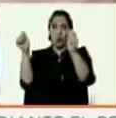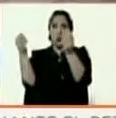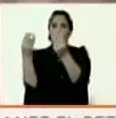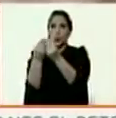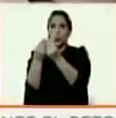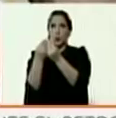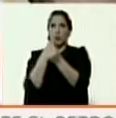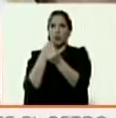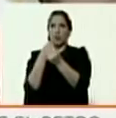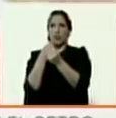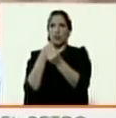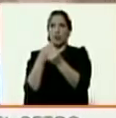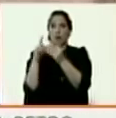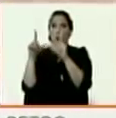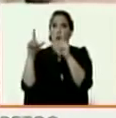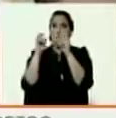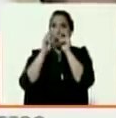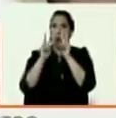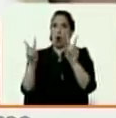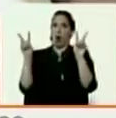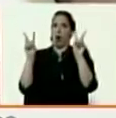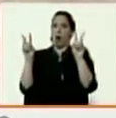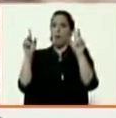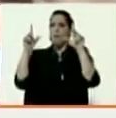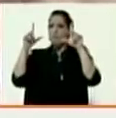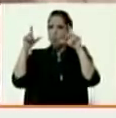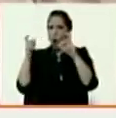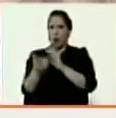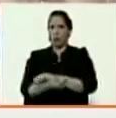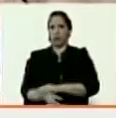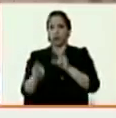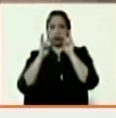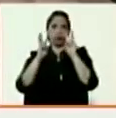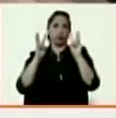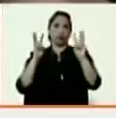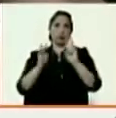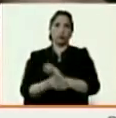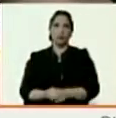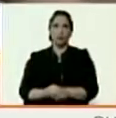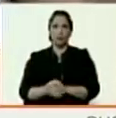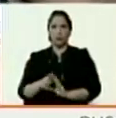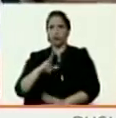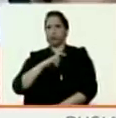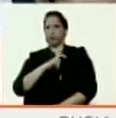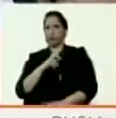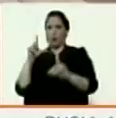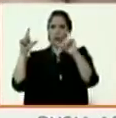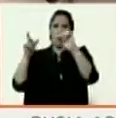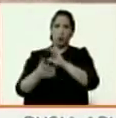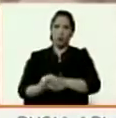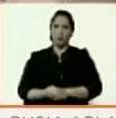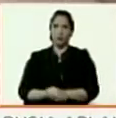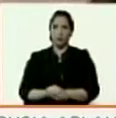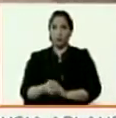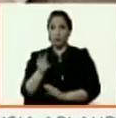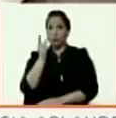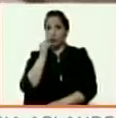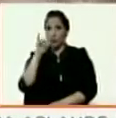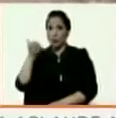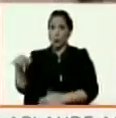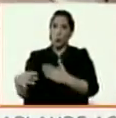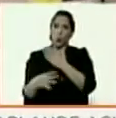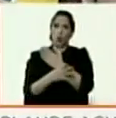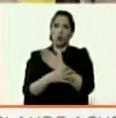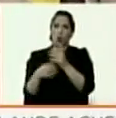dicen: polémicas fotos, inquietantes fotos, extrañas fotos del señor Guaidó con